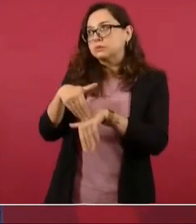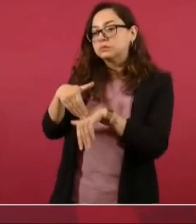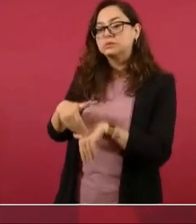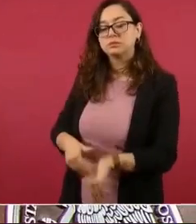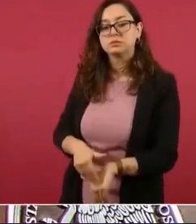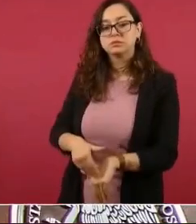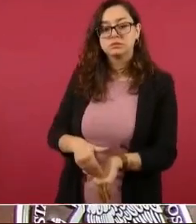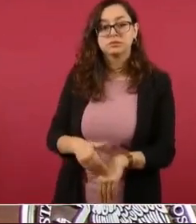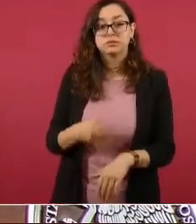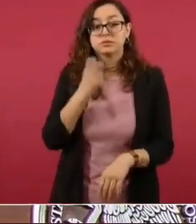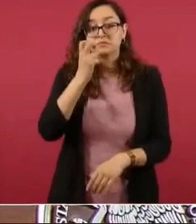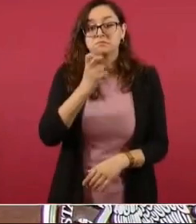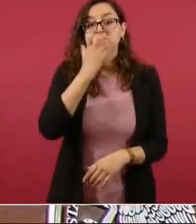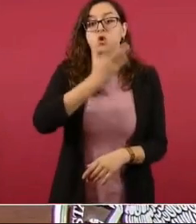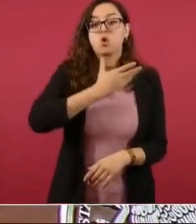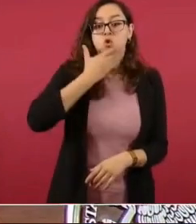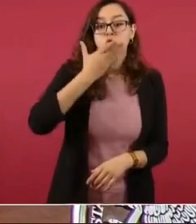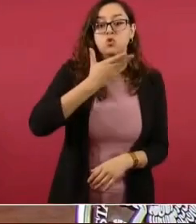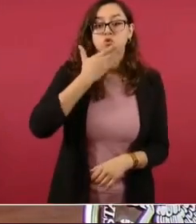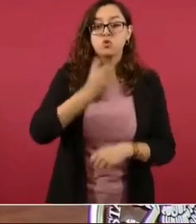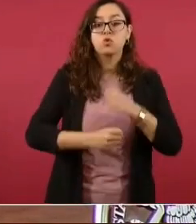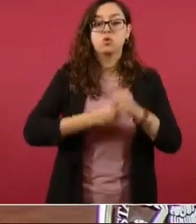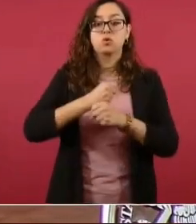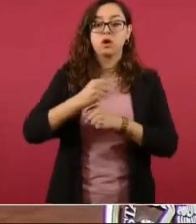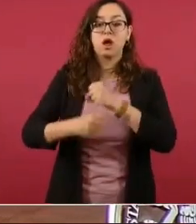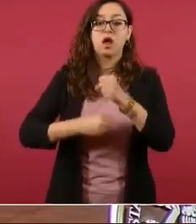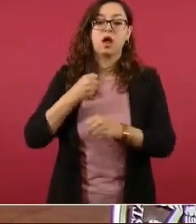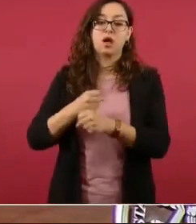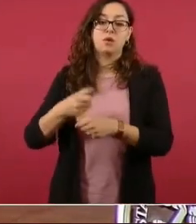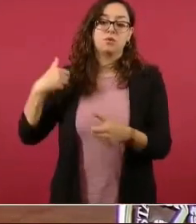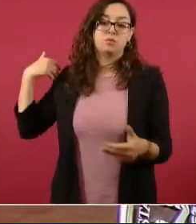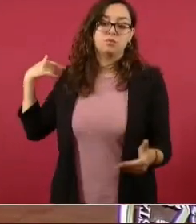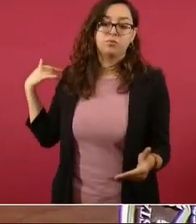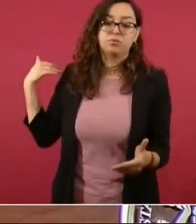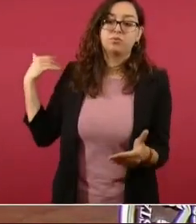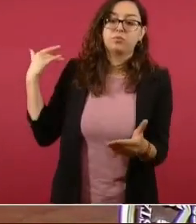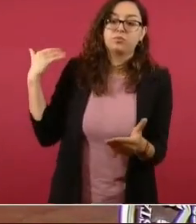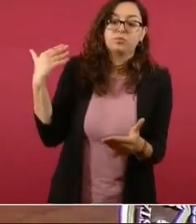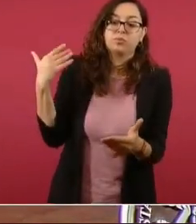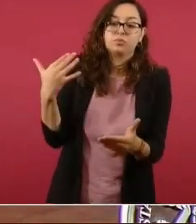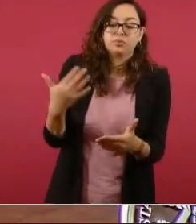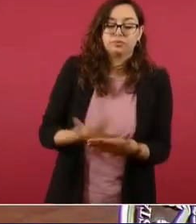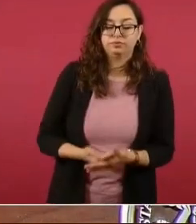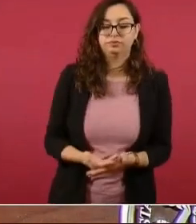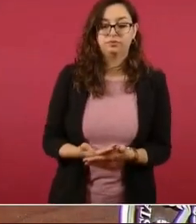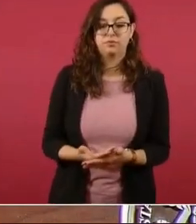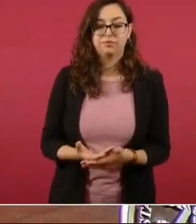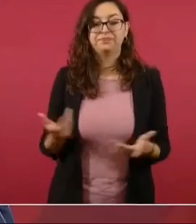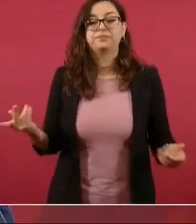Entonces, los ministros de la Corte pues dependían